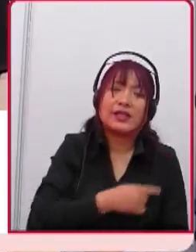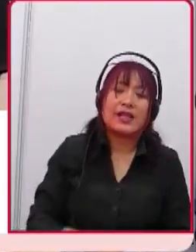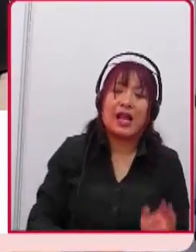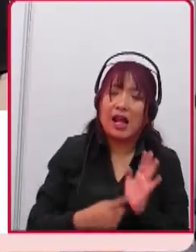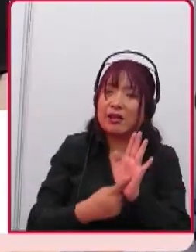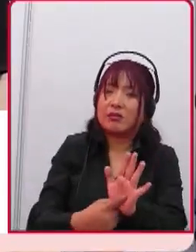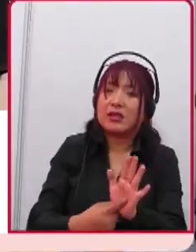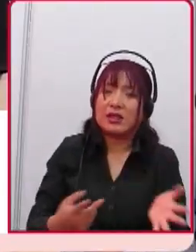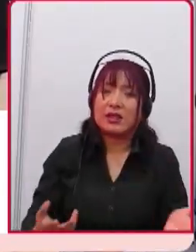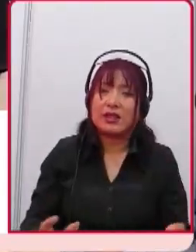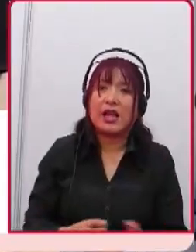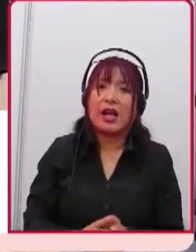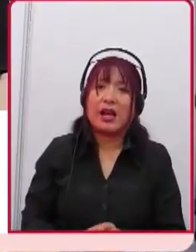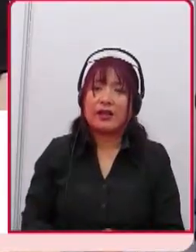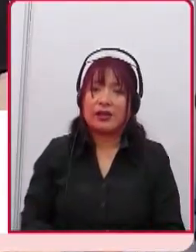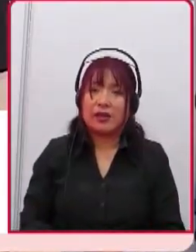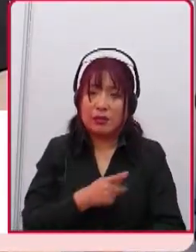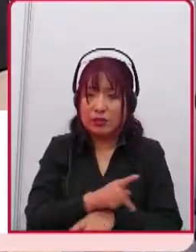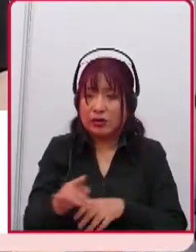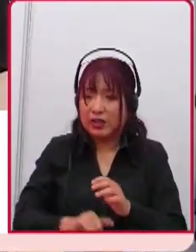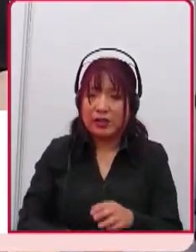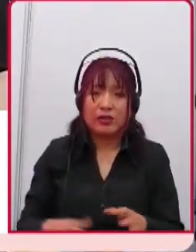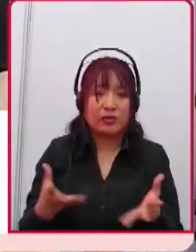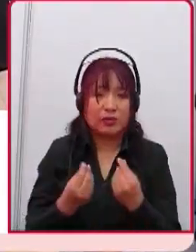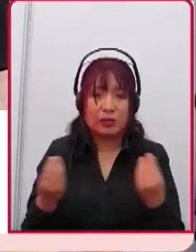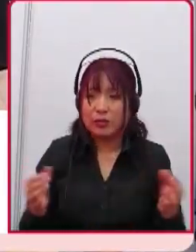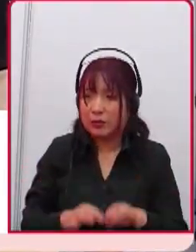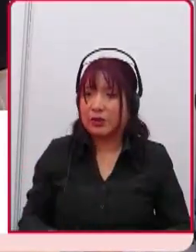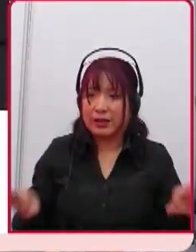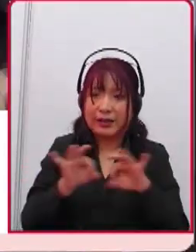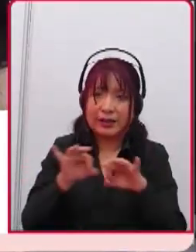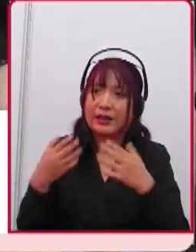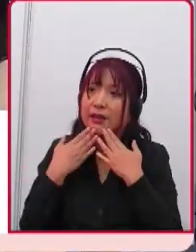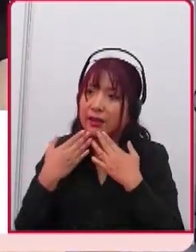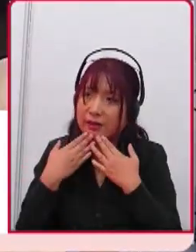de innovación. Muchas gracias. Excelente. Muchas gracias a todos.